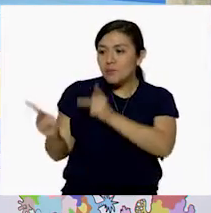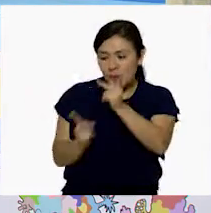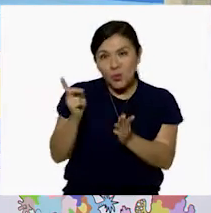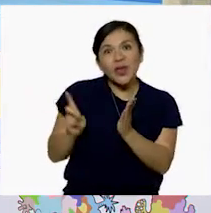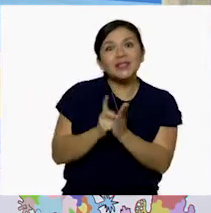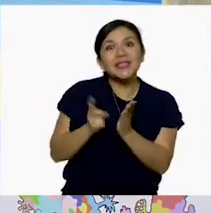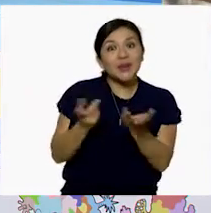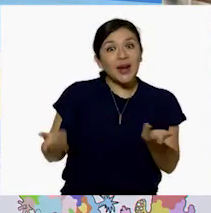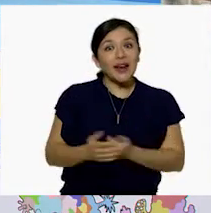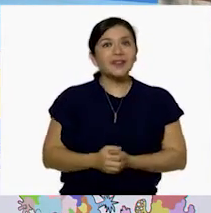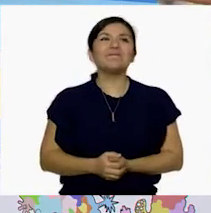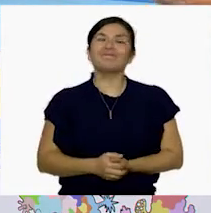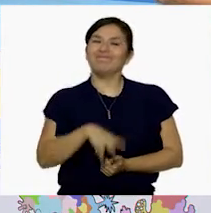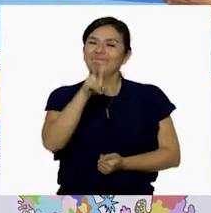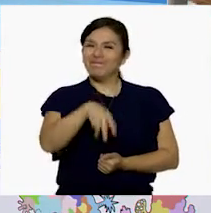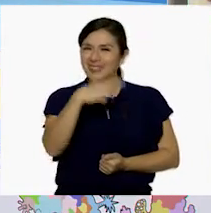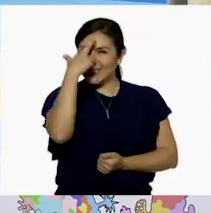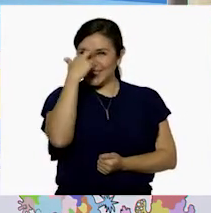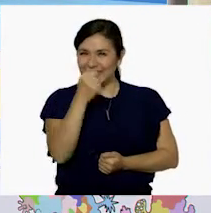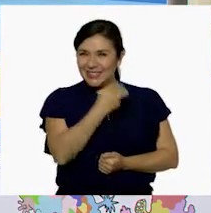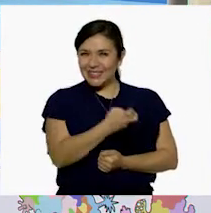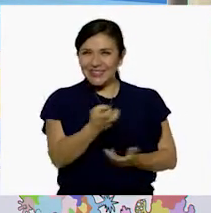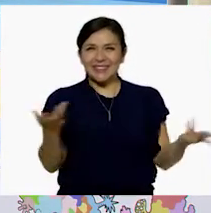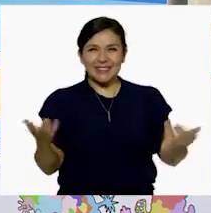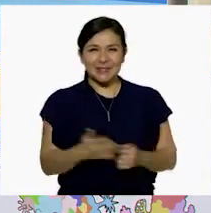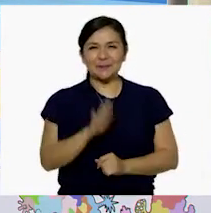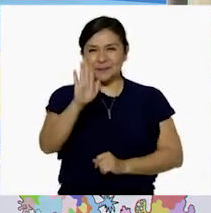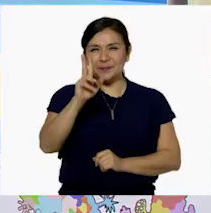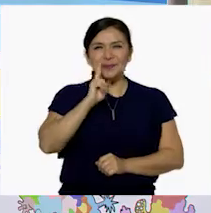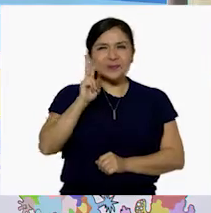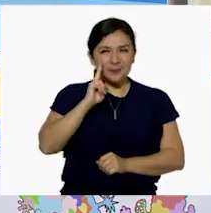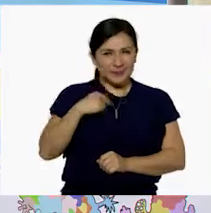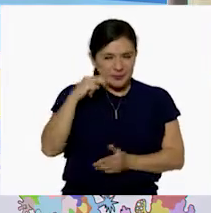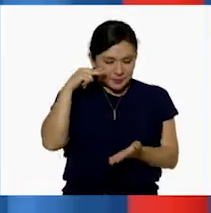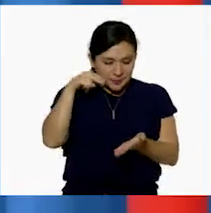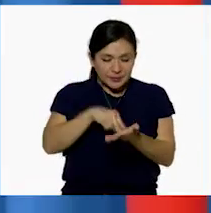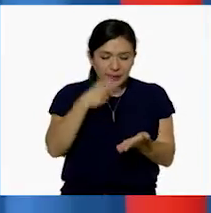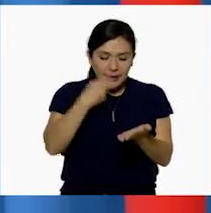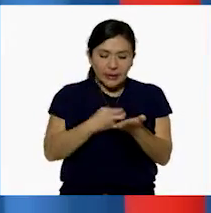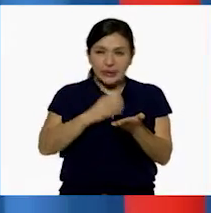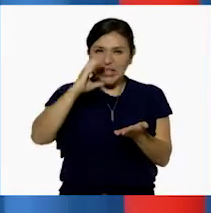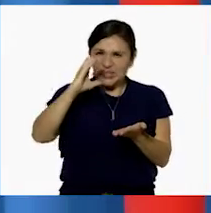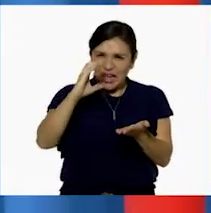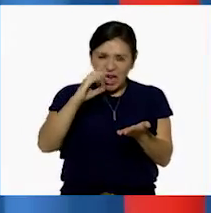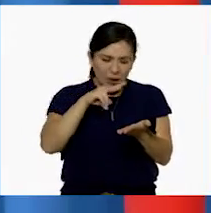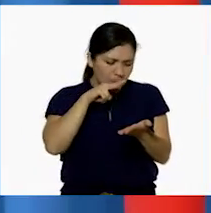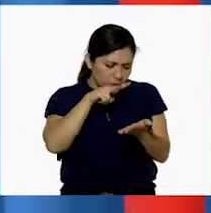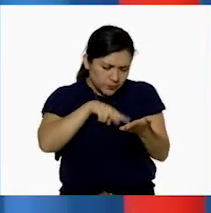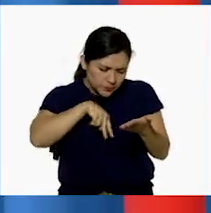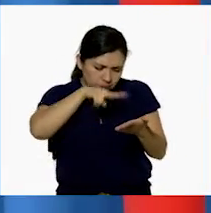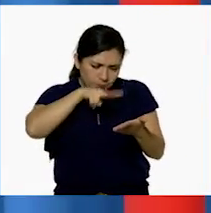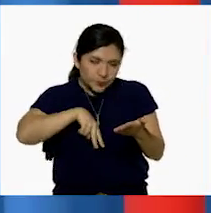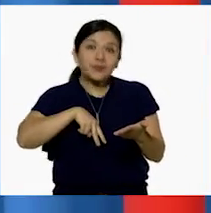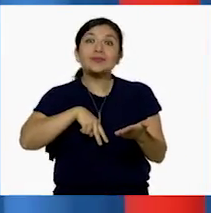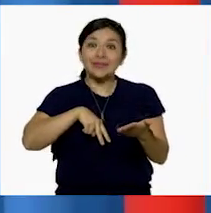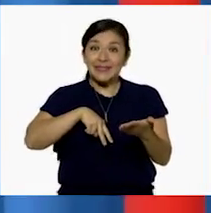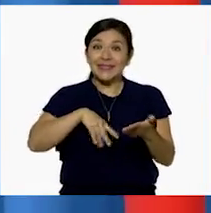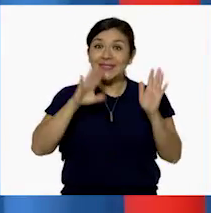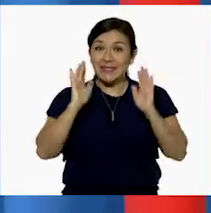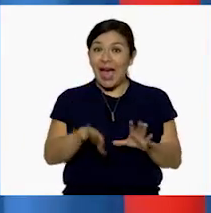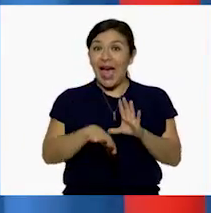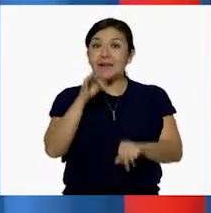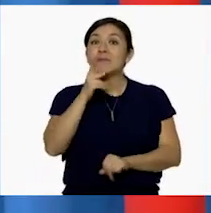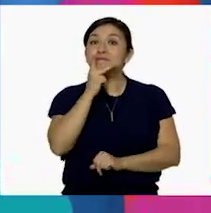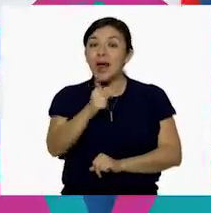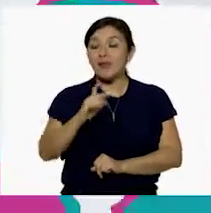diccionario. Tienes toda la razón, Gaby. Y mira, a ver, me voy a citar aquí en la C, CH, ¡listo! Ya la